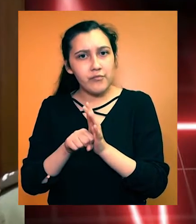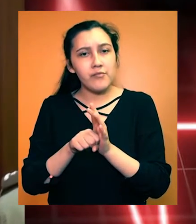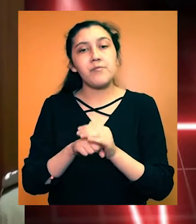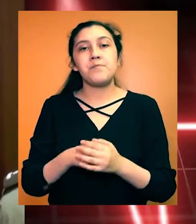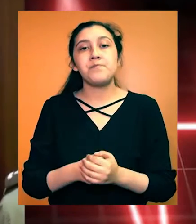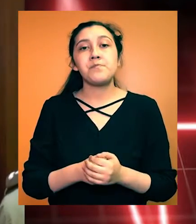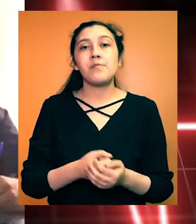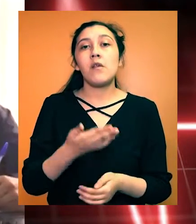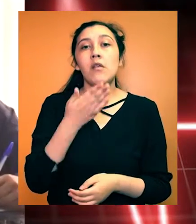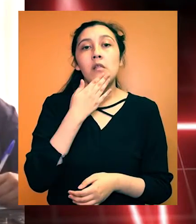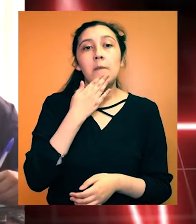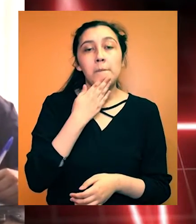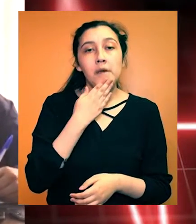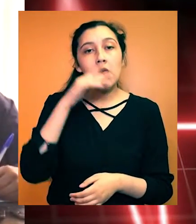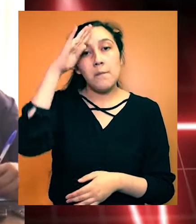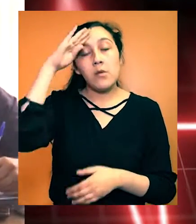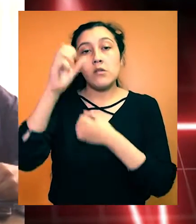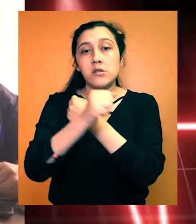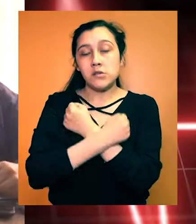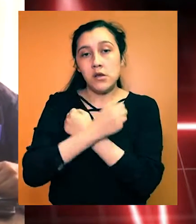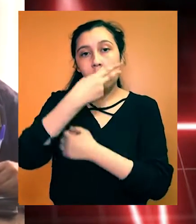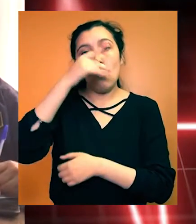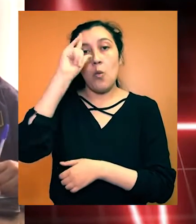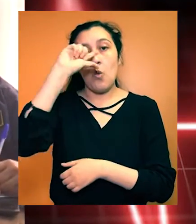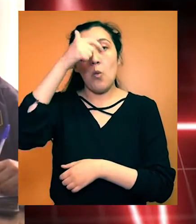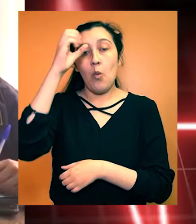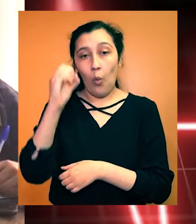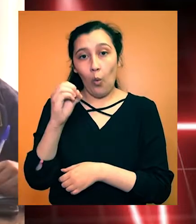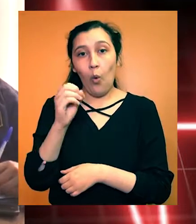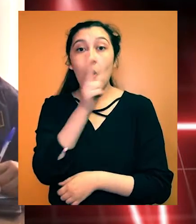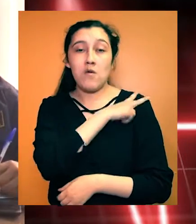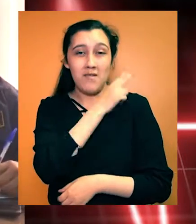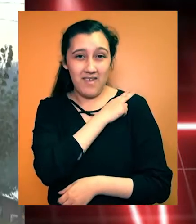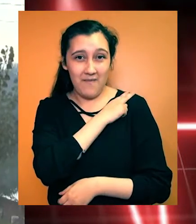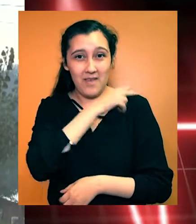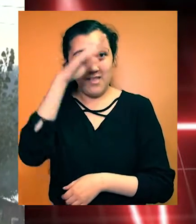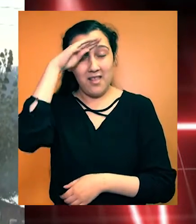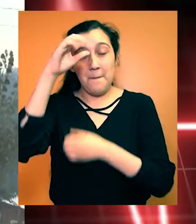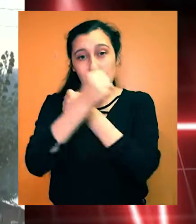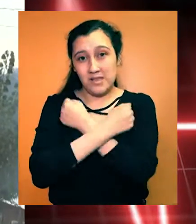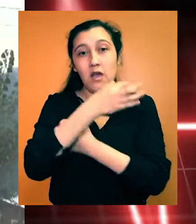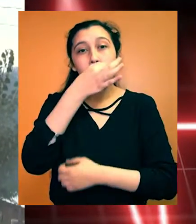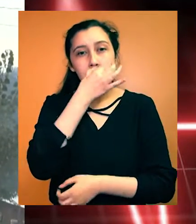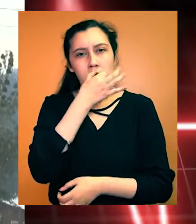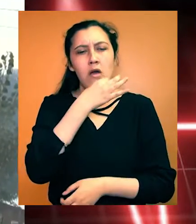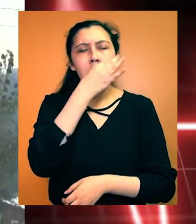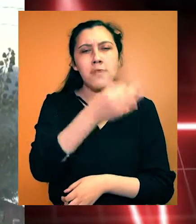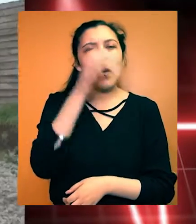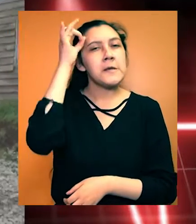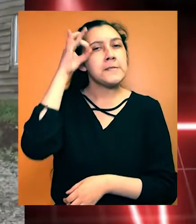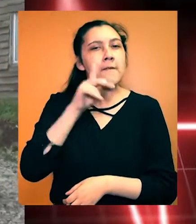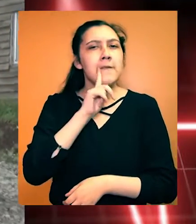una cosa técnica con Carabineros. Por su parte, el prefecto Hugo Rojas, jefe provincial de la Policía de Investigaciones en Osorno, indicó que ya se